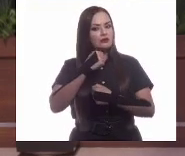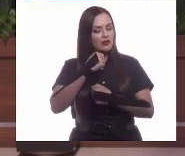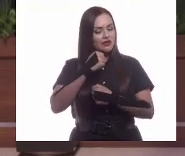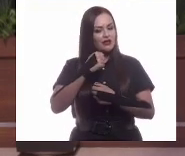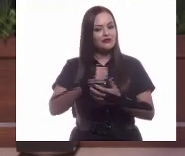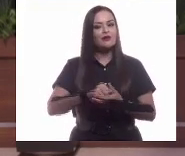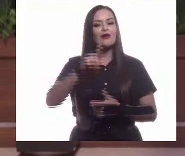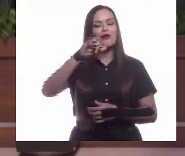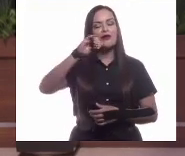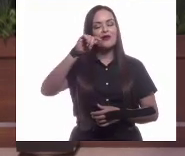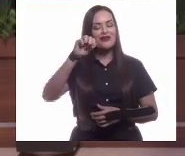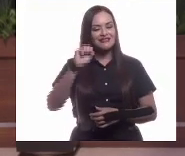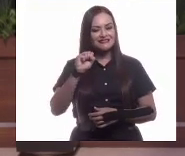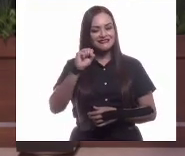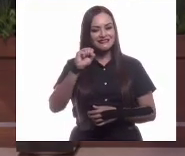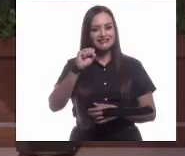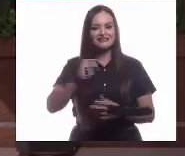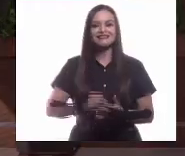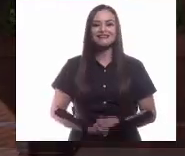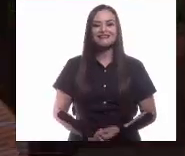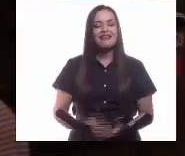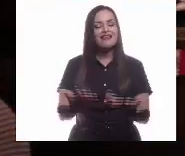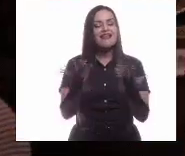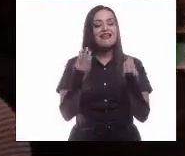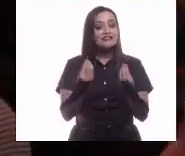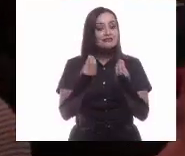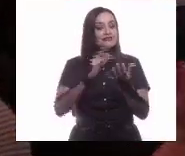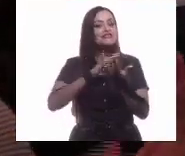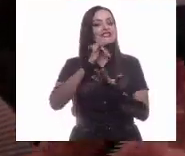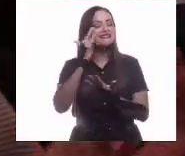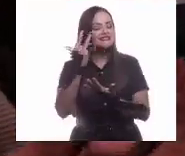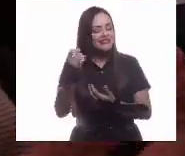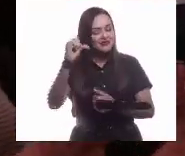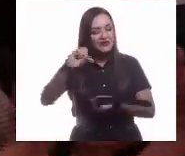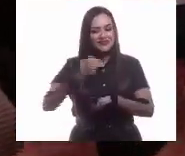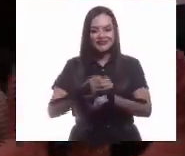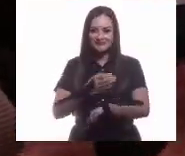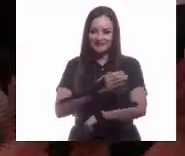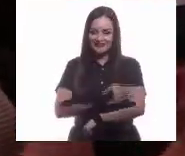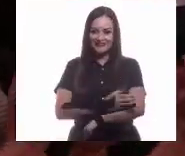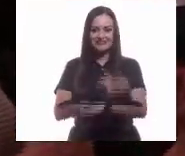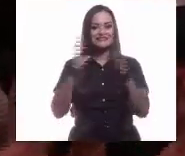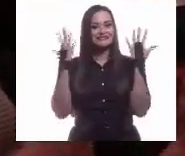Luis Crescencio Sandoval González. Muchísimas gracias, mi general, por estar el día de hoy